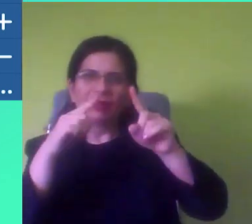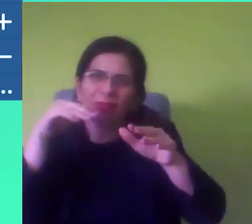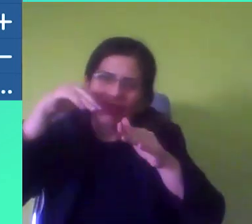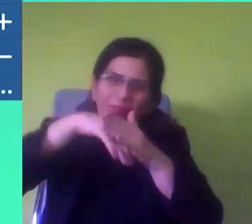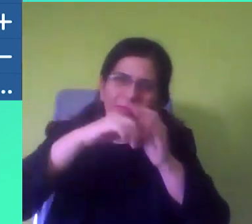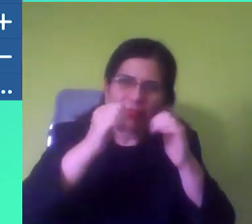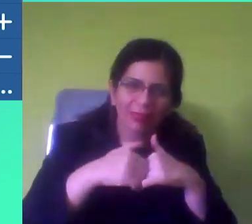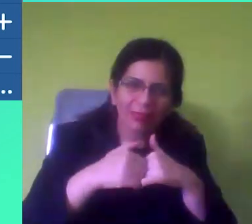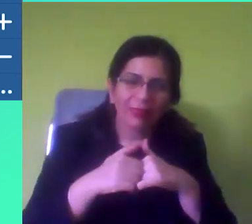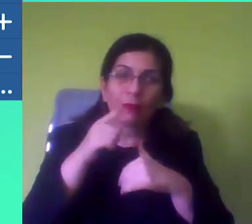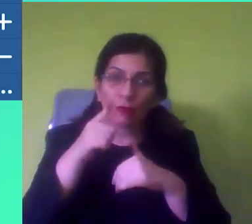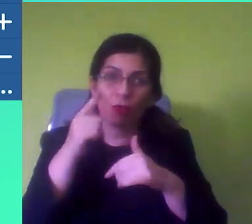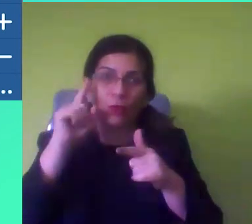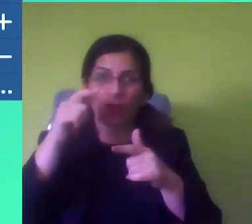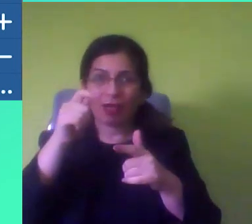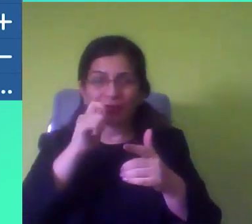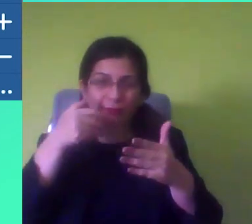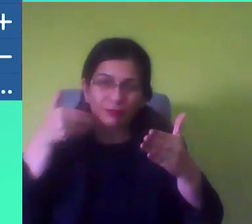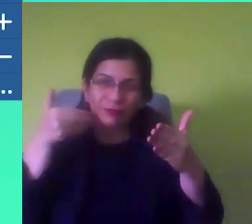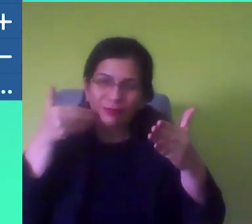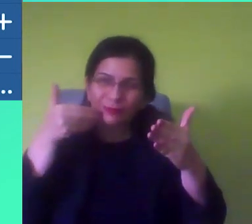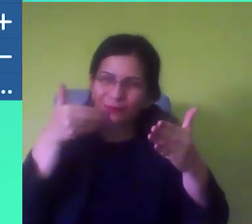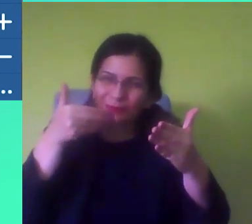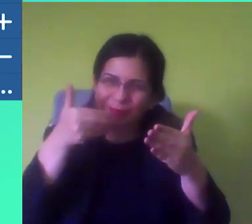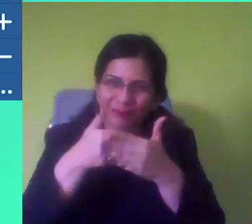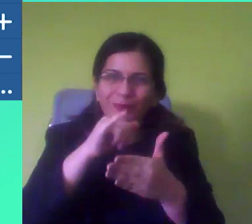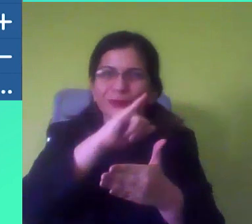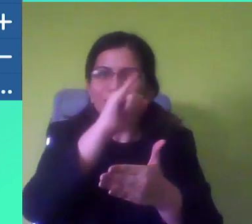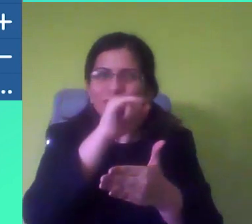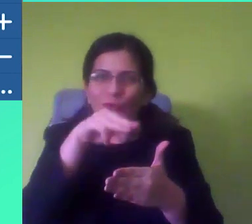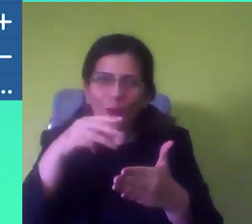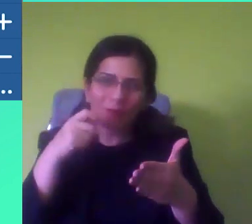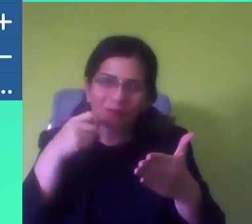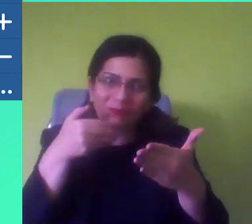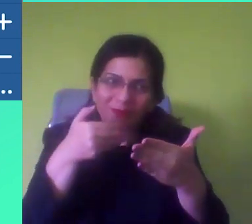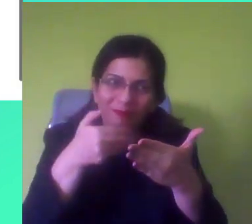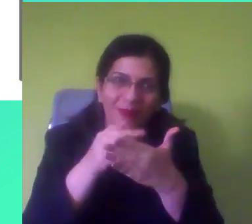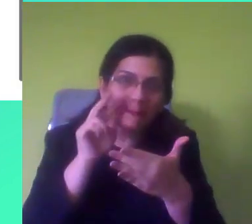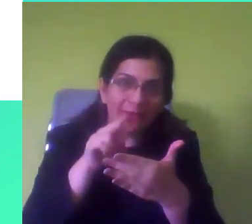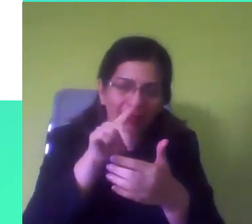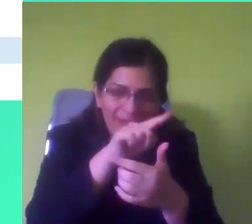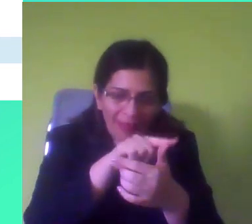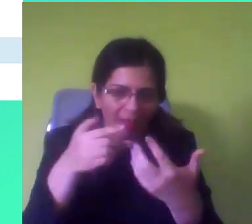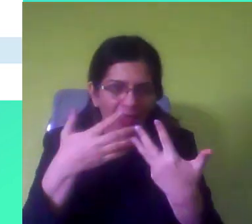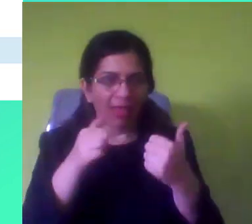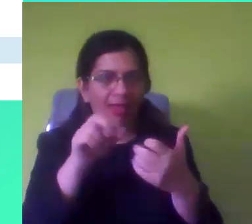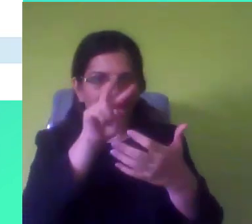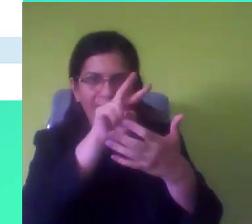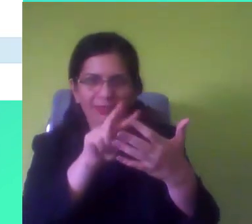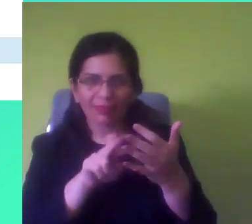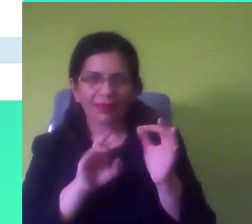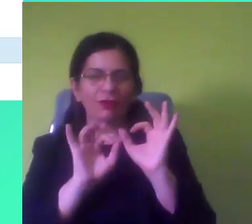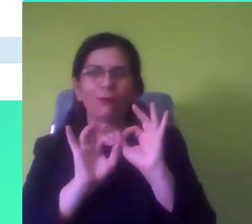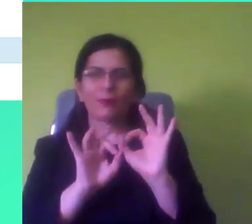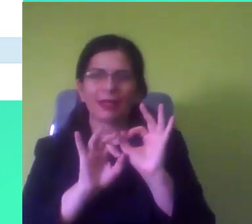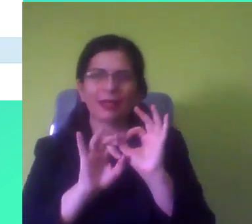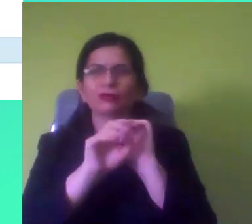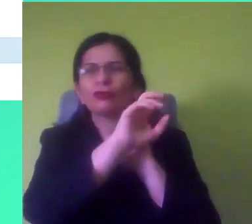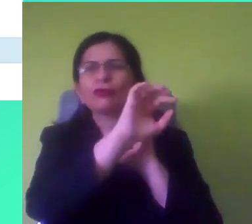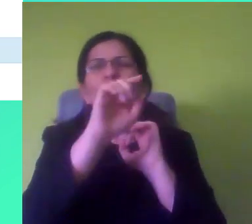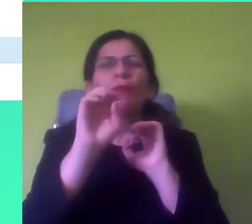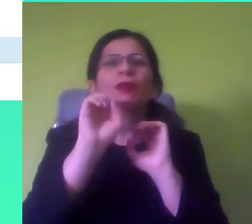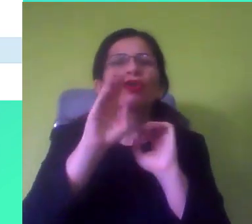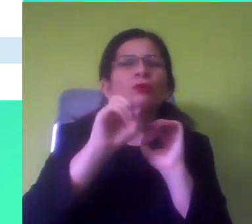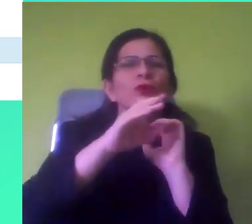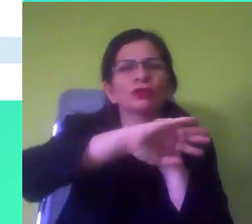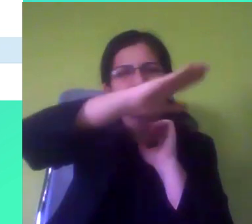un zoom con suficiente detalle, ahí van a ver toda la información, van a tener los nombres de los